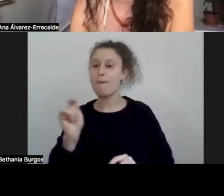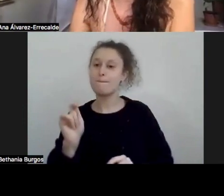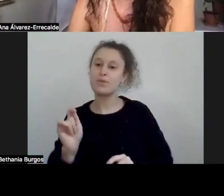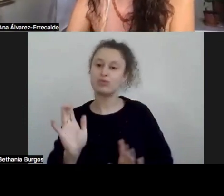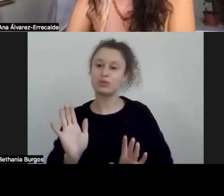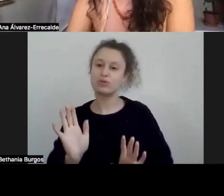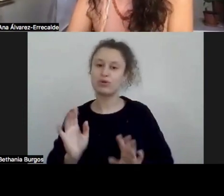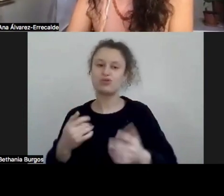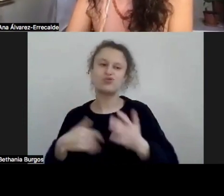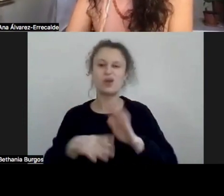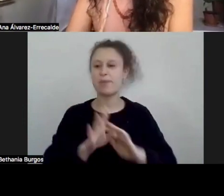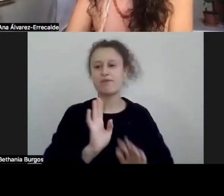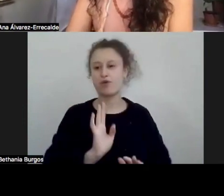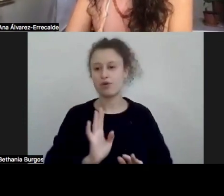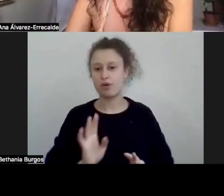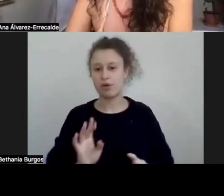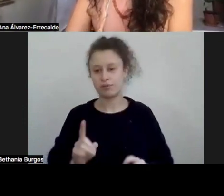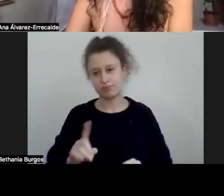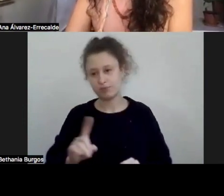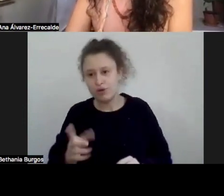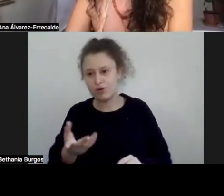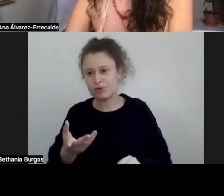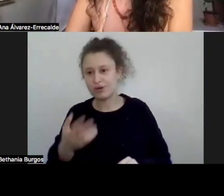llegar al sitio donde se está.